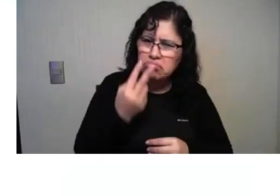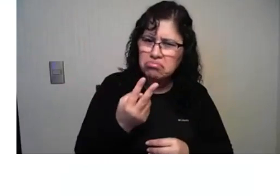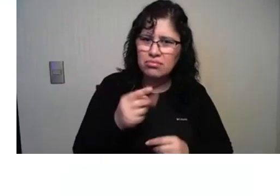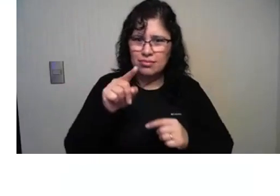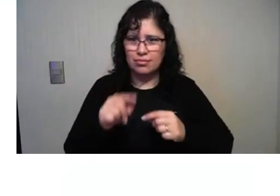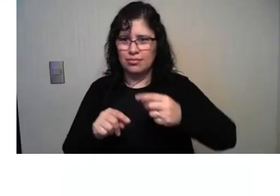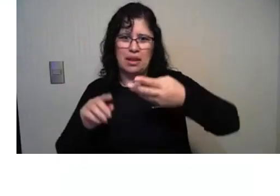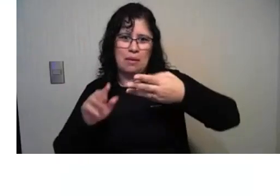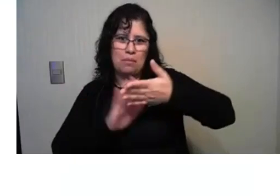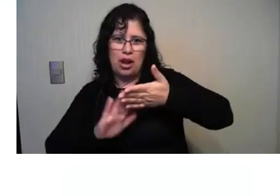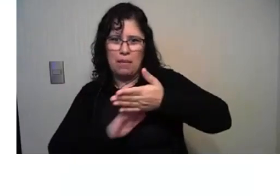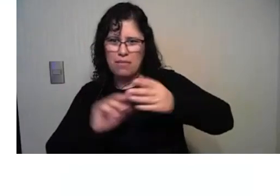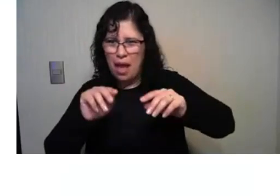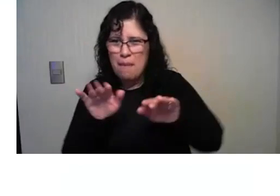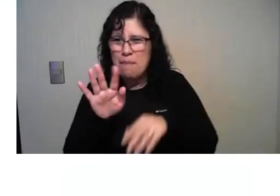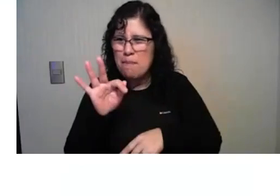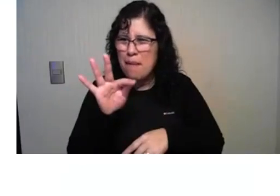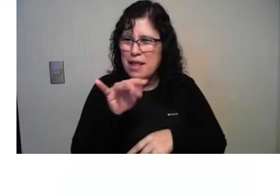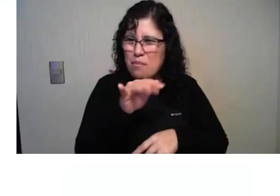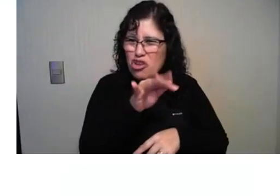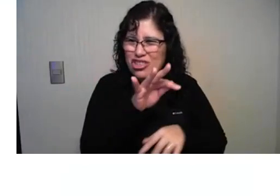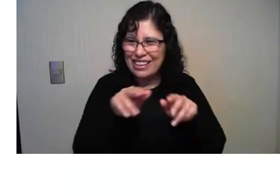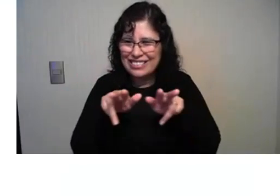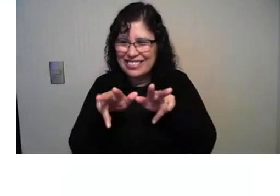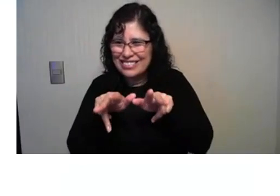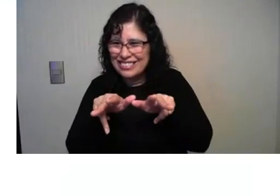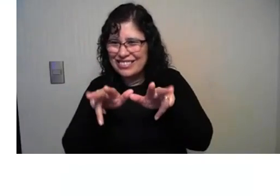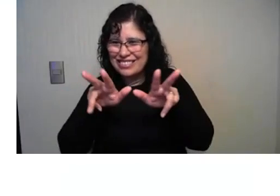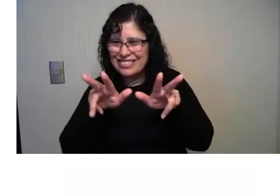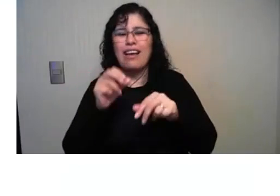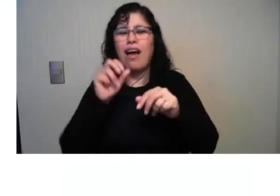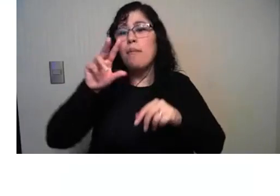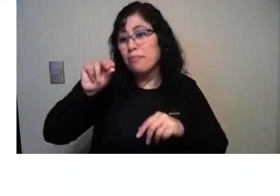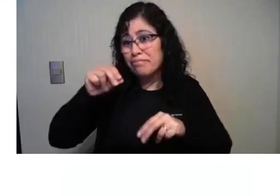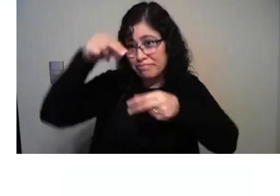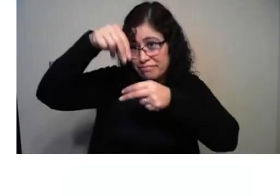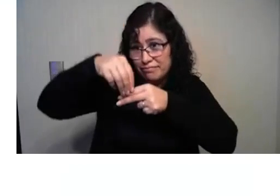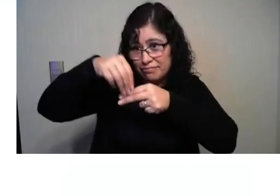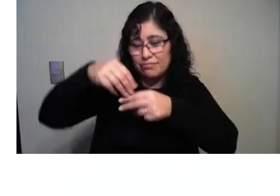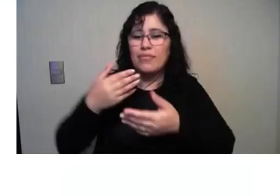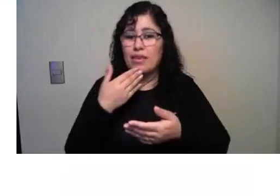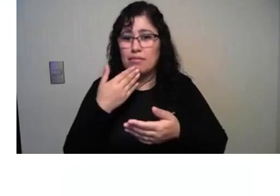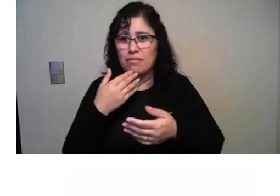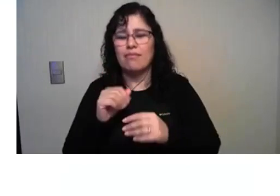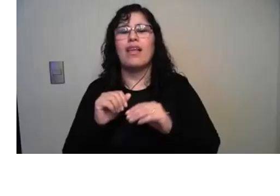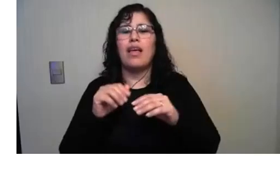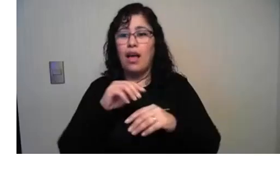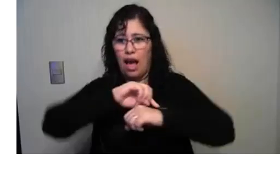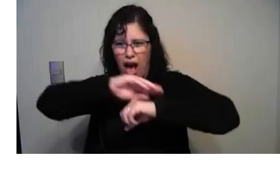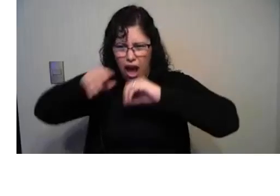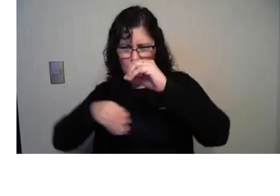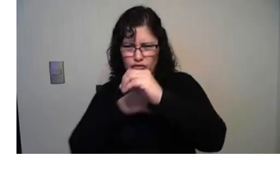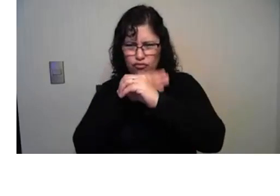en forma de mariposa, que corresponde a la sustancia gris de nuestra médula espinal, rodeada